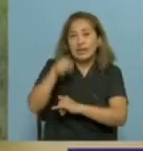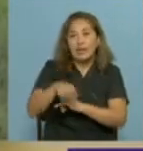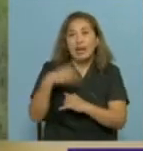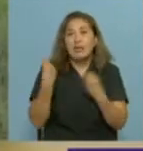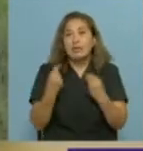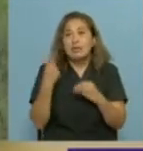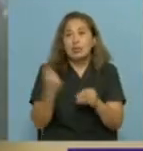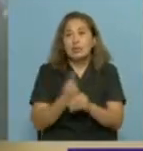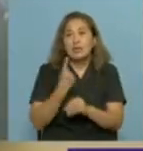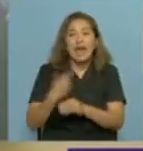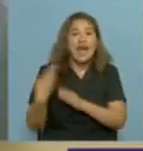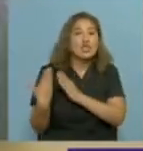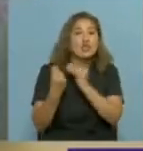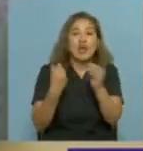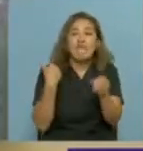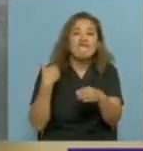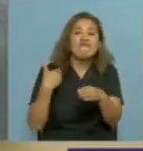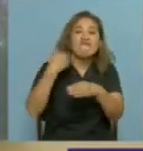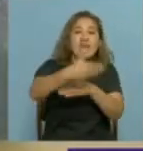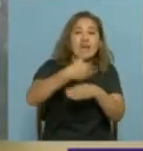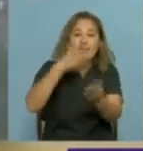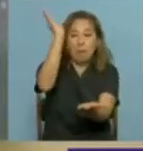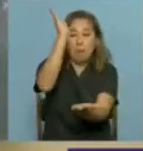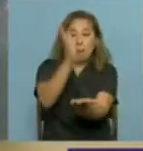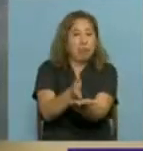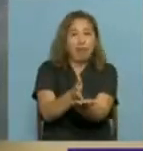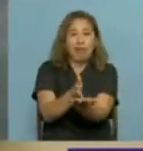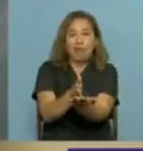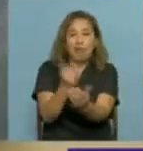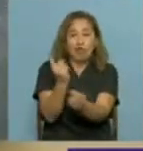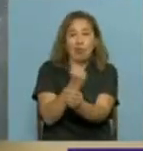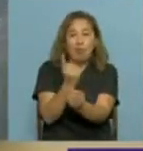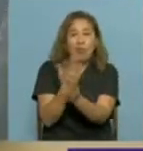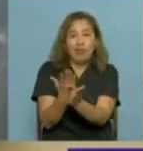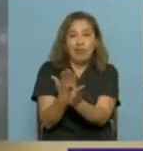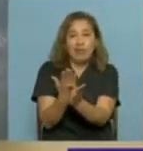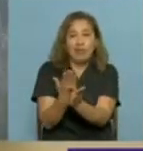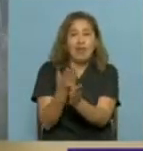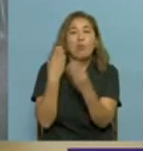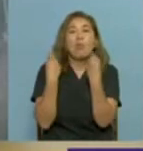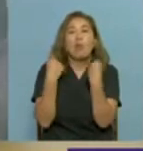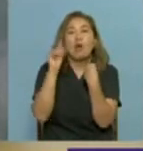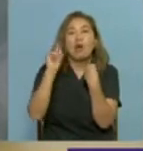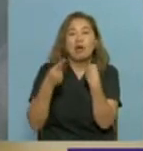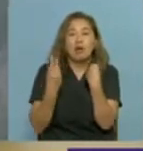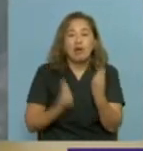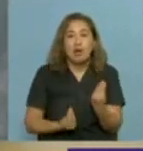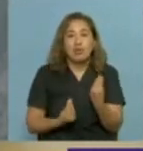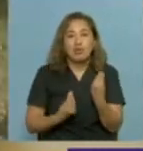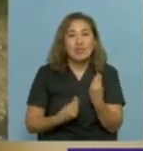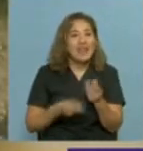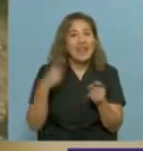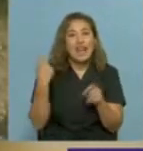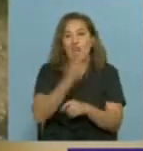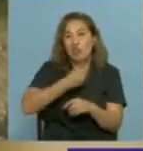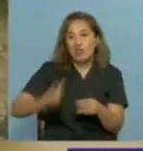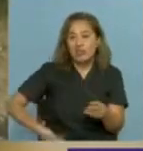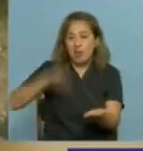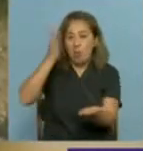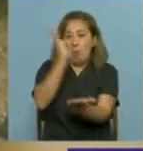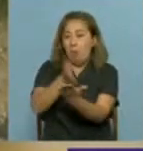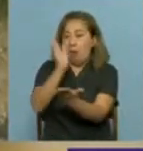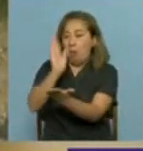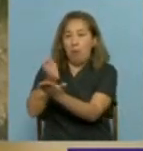esta ayuda no pudo no pudo entrar como se quería debido al alto las trabas que colocó el